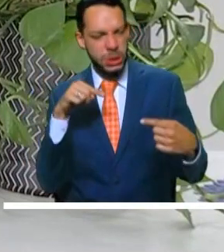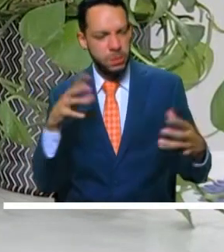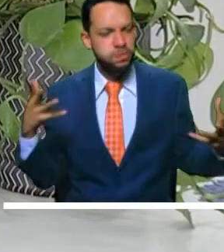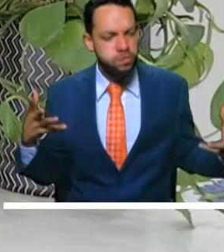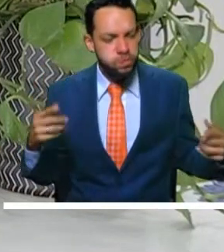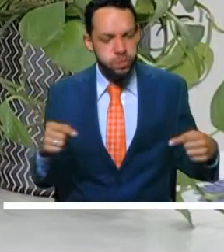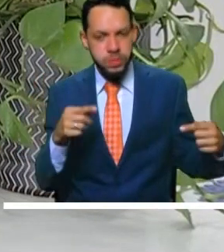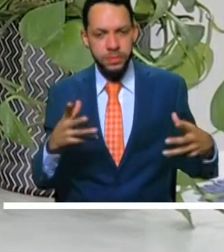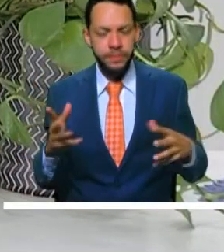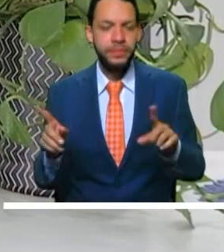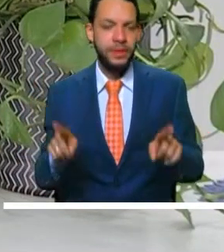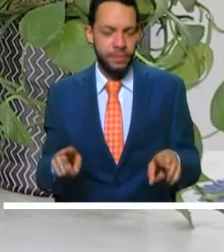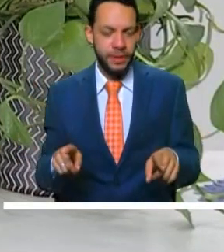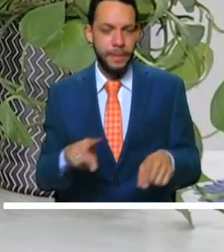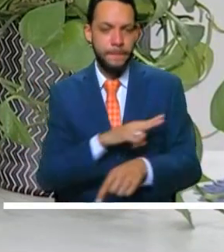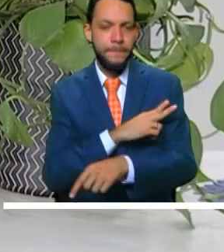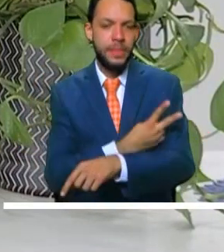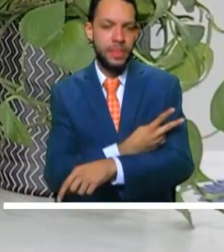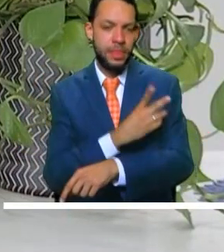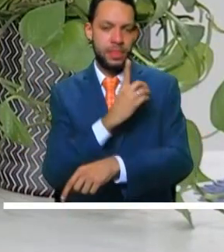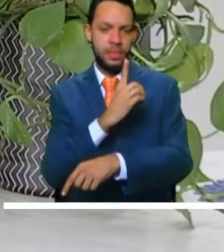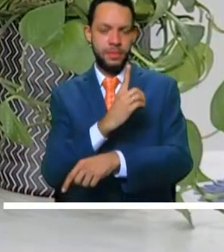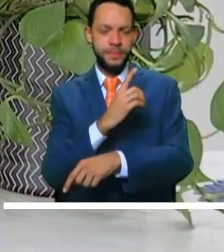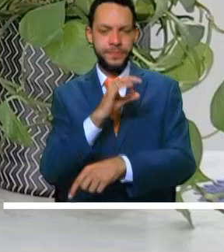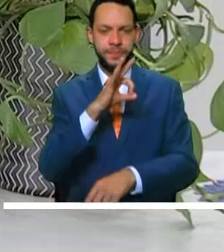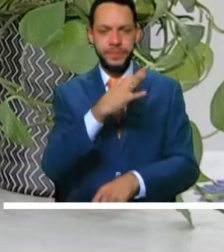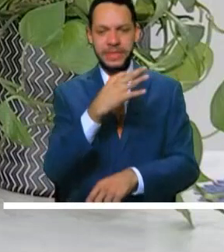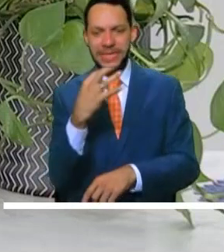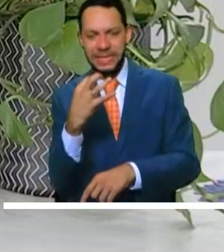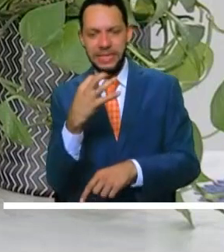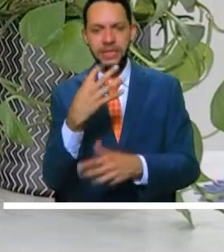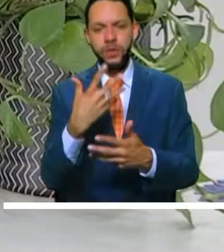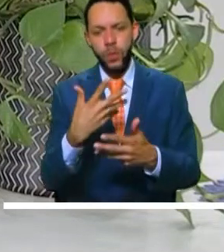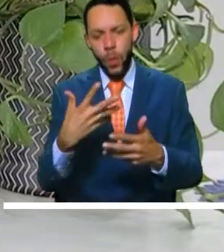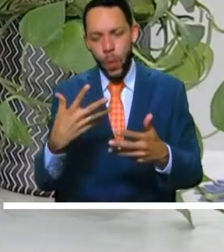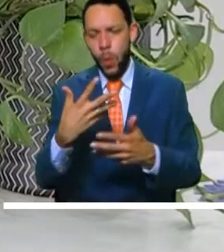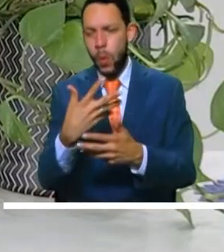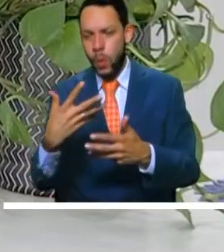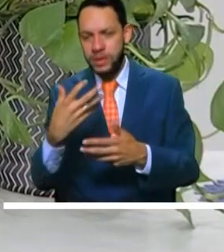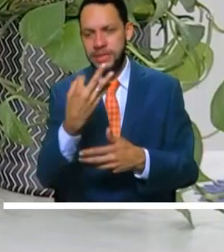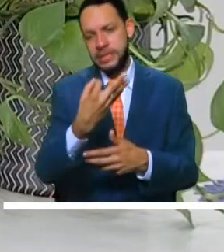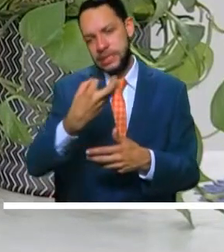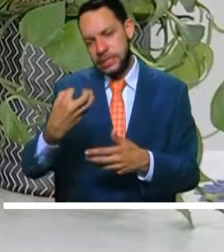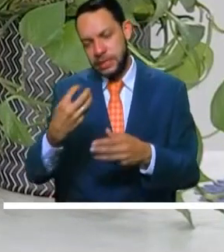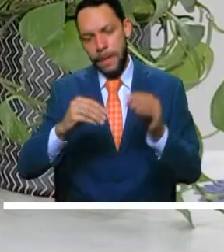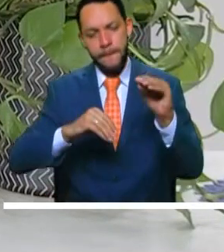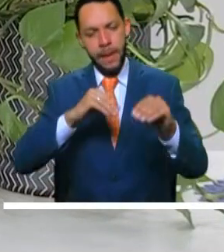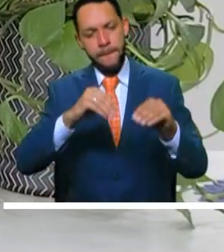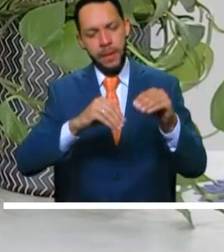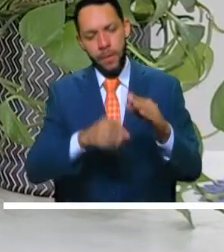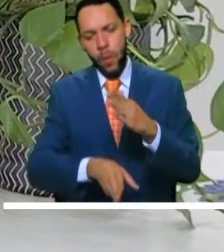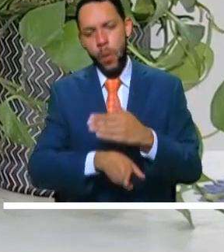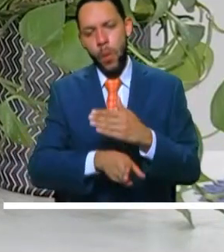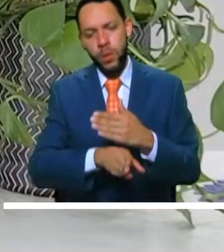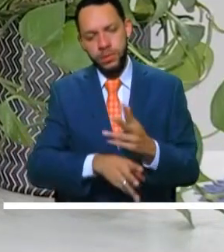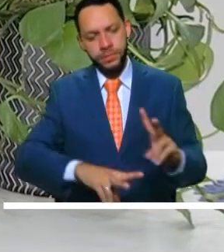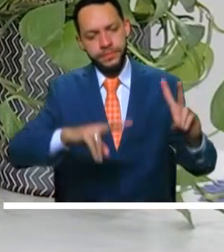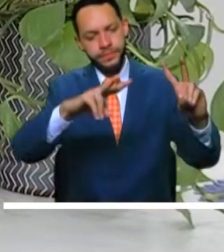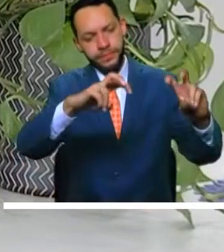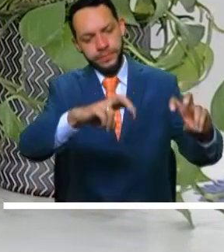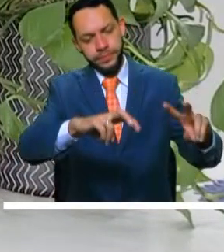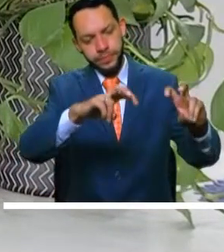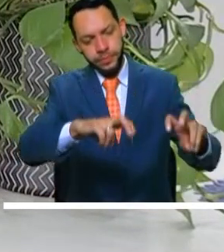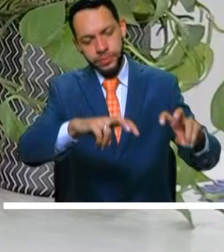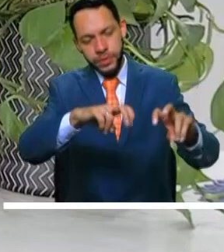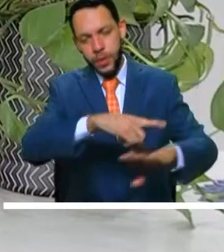mano. La vitamina D está alrededor de 300 procesos distintos del organismo en este momento en investigaciones, o sea, participa